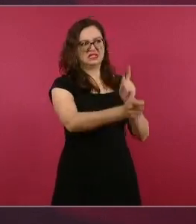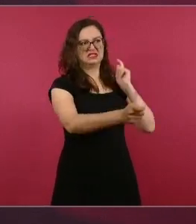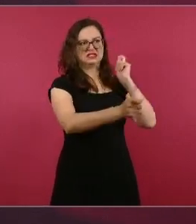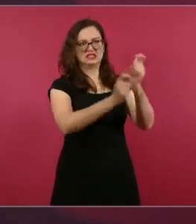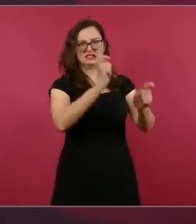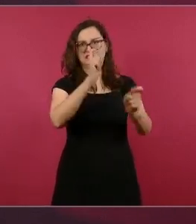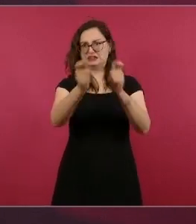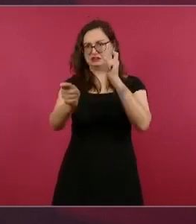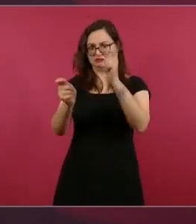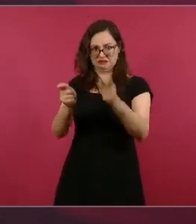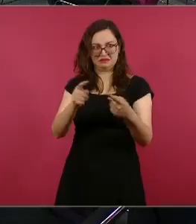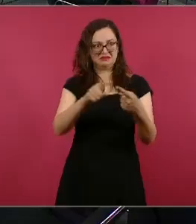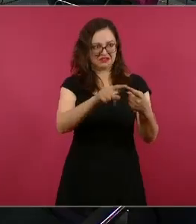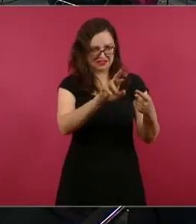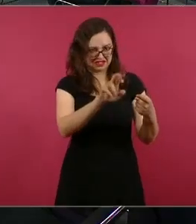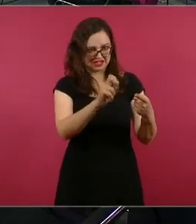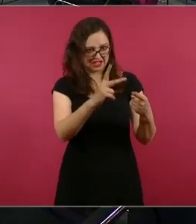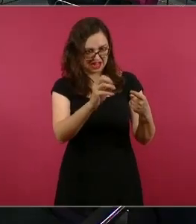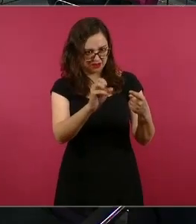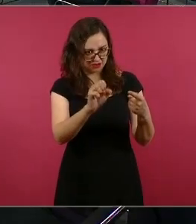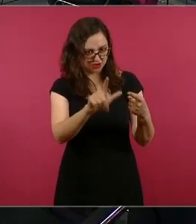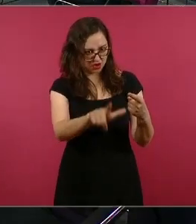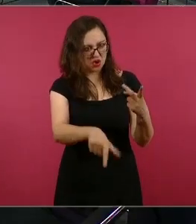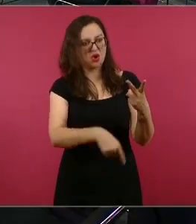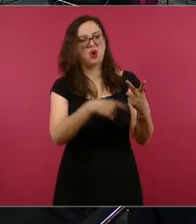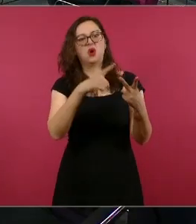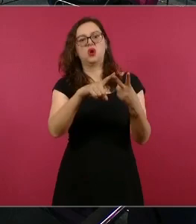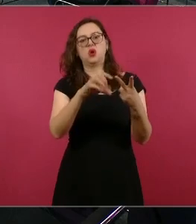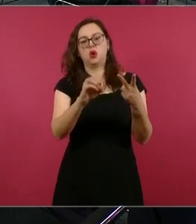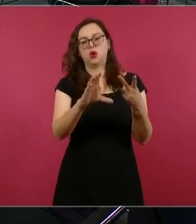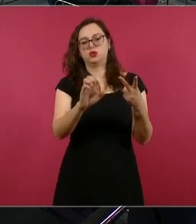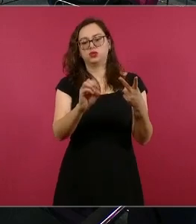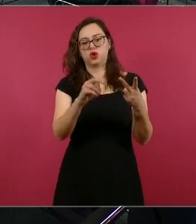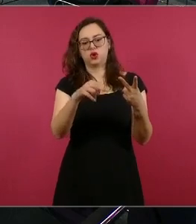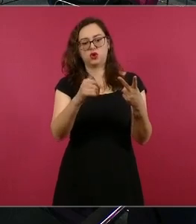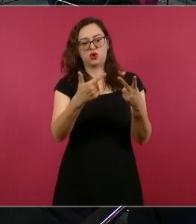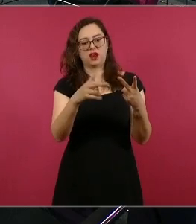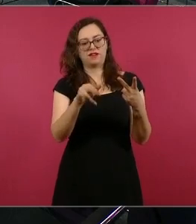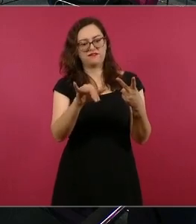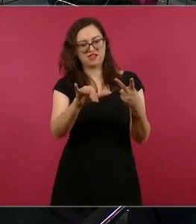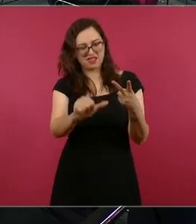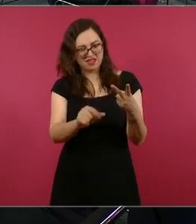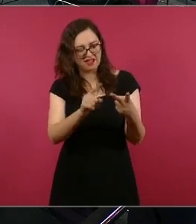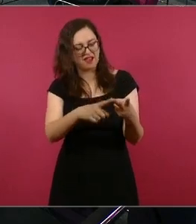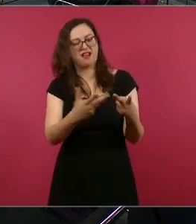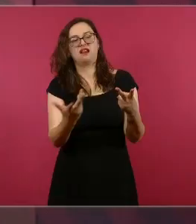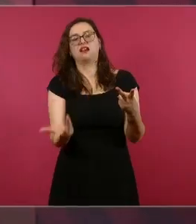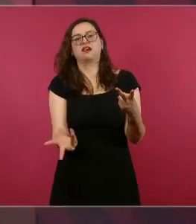esto que hablábamos de oceanografía,